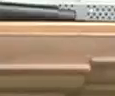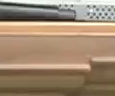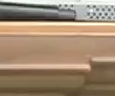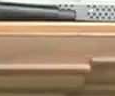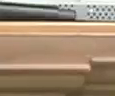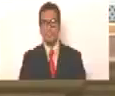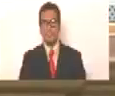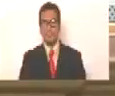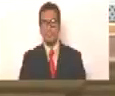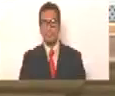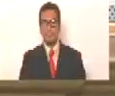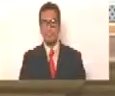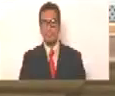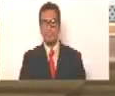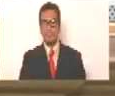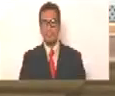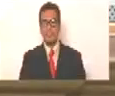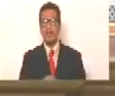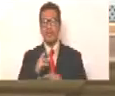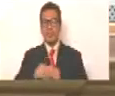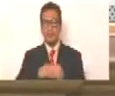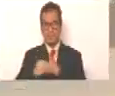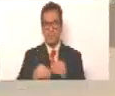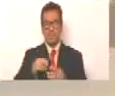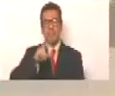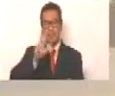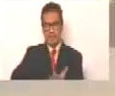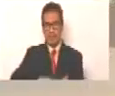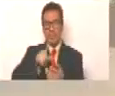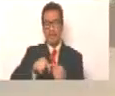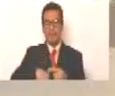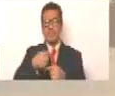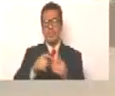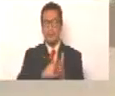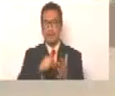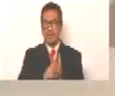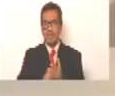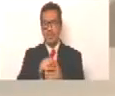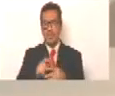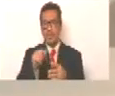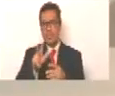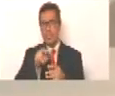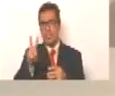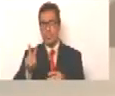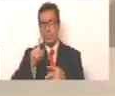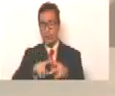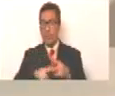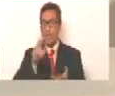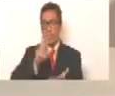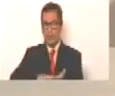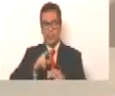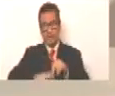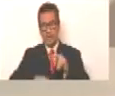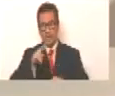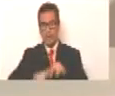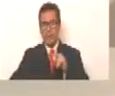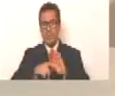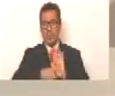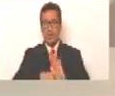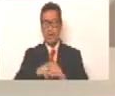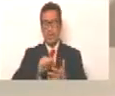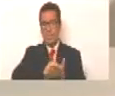En consideración, aprobado. Siguiente. 32º. Se sugiere aprobar la creación del epígrafe para el artículo